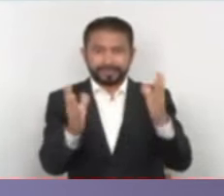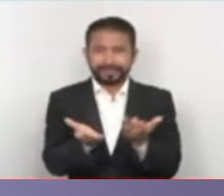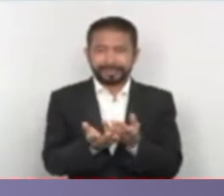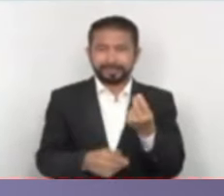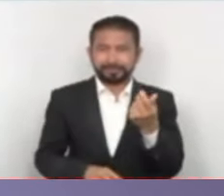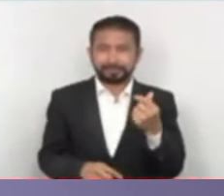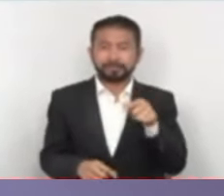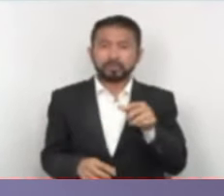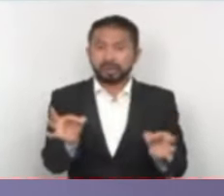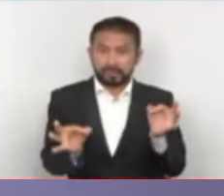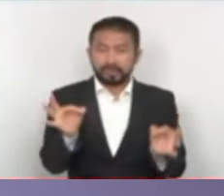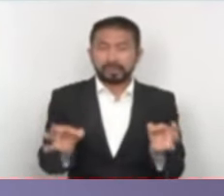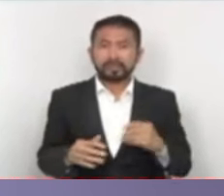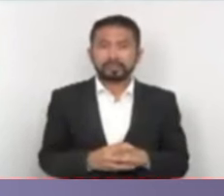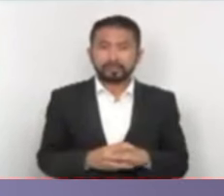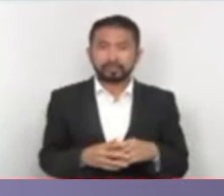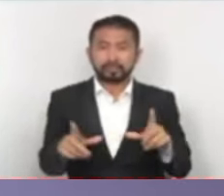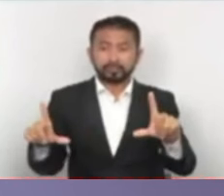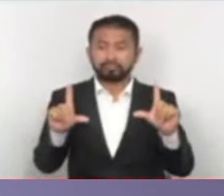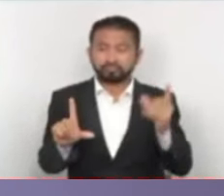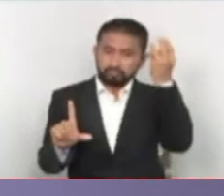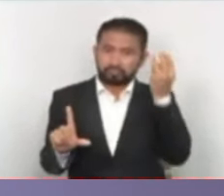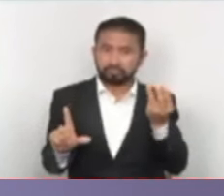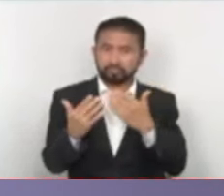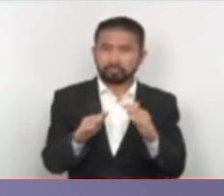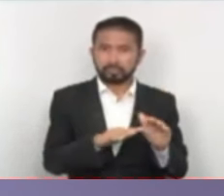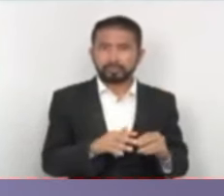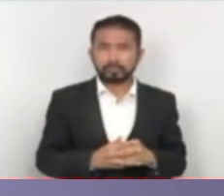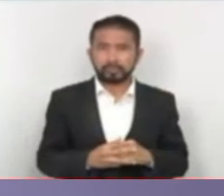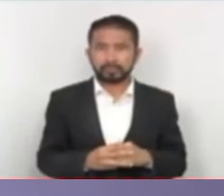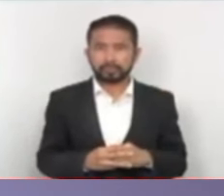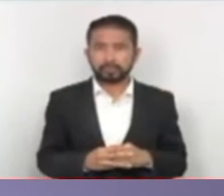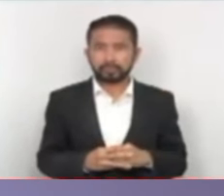mencionó, abogada, diplomados diversos,